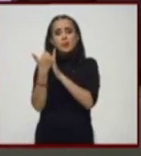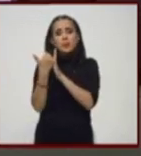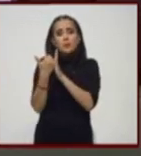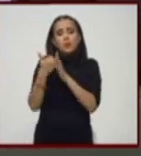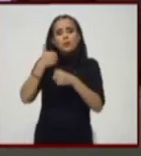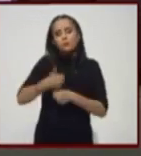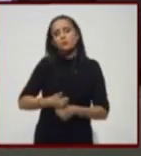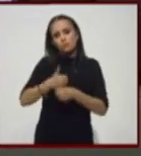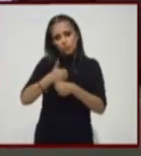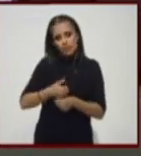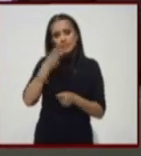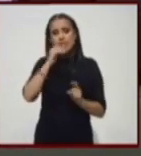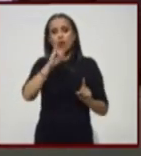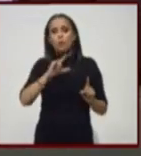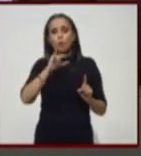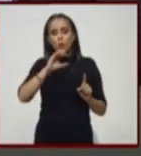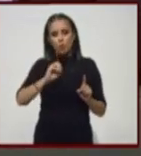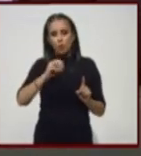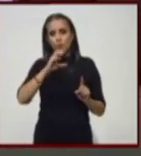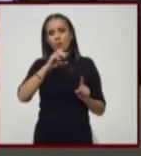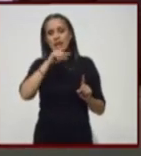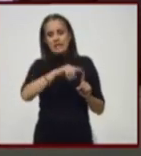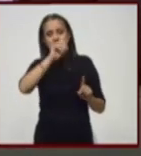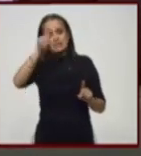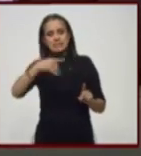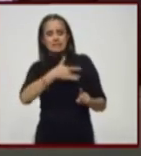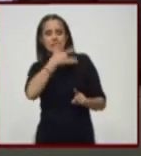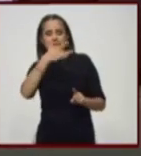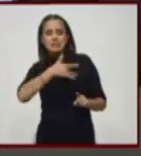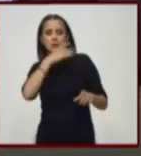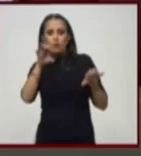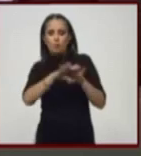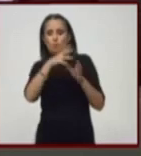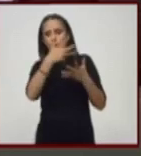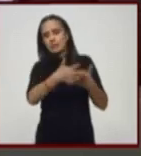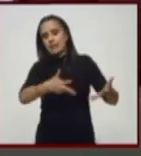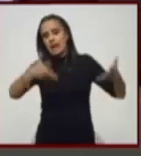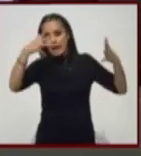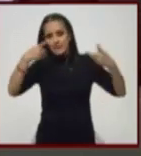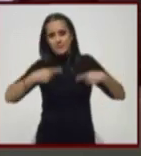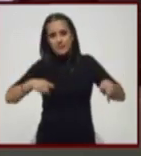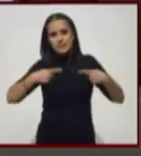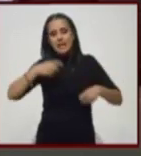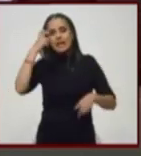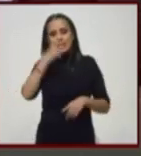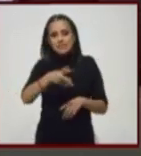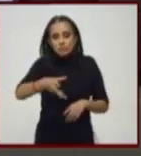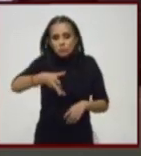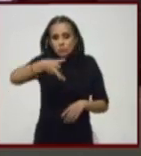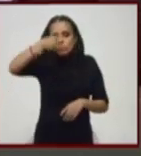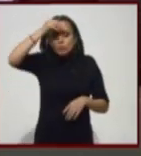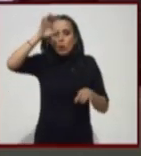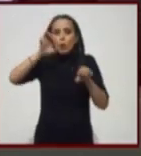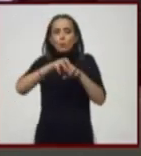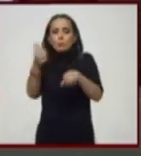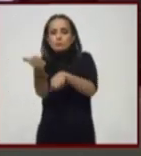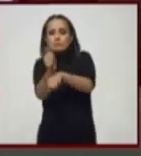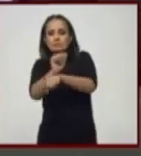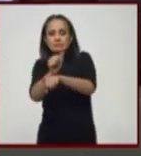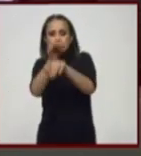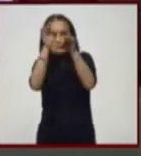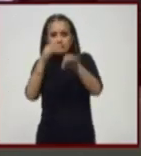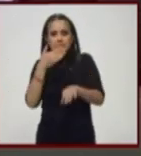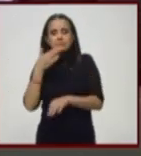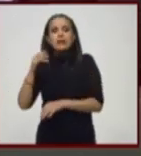julio castillo con su maestría con su sensibilidad logró captar la esencia del texto escrito por jesús